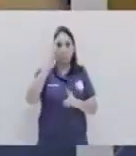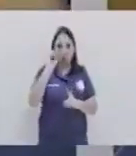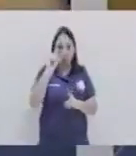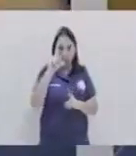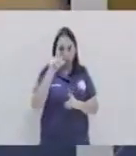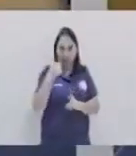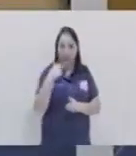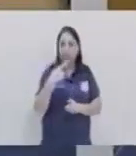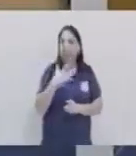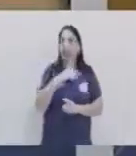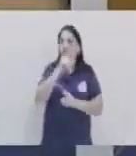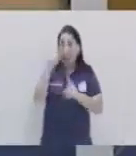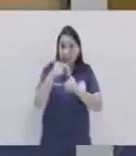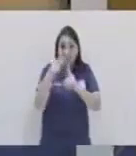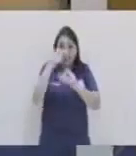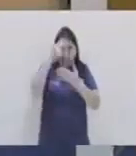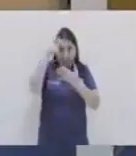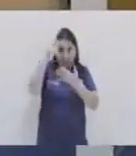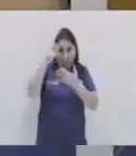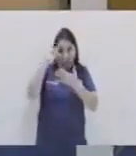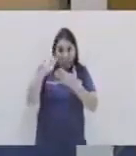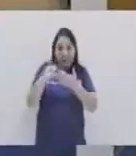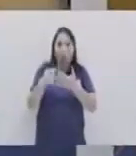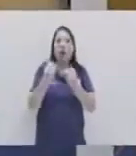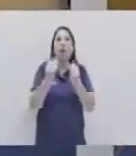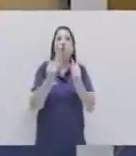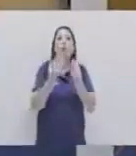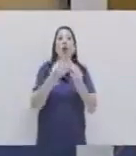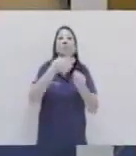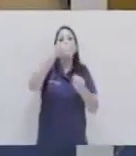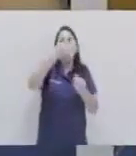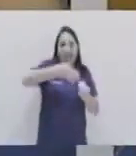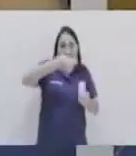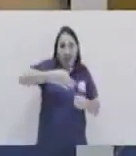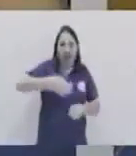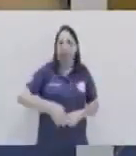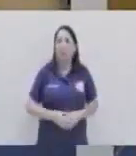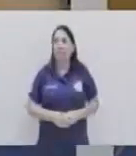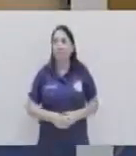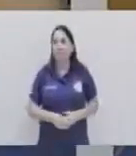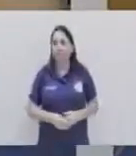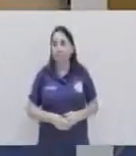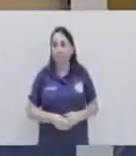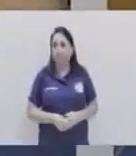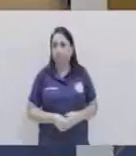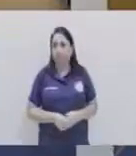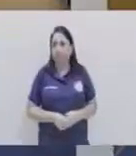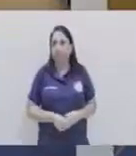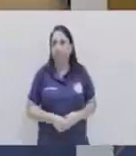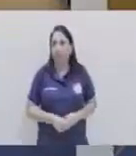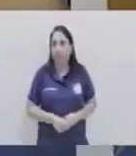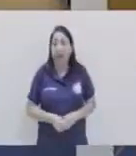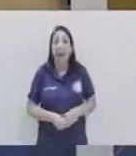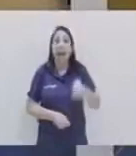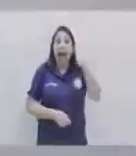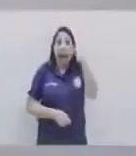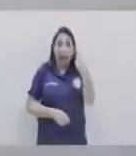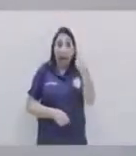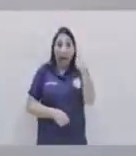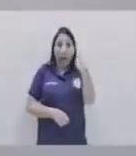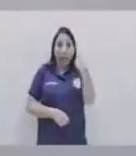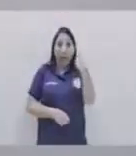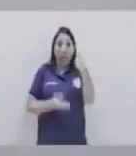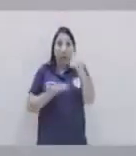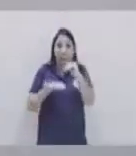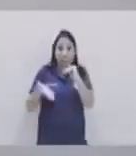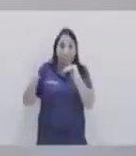cuál es la posición tenemos que evaluar el valor de a. Si a es mayor